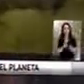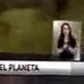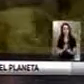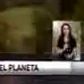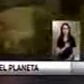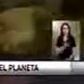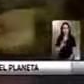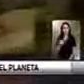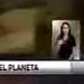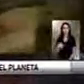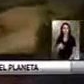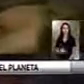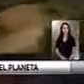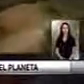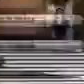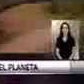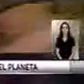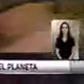Bye.